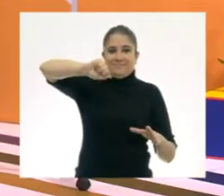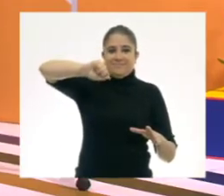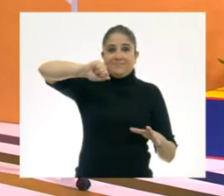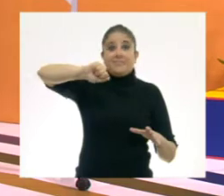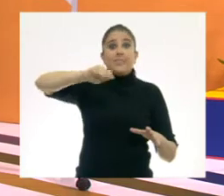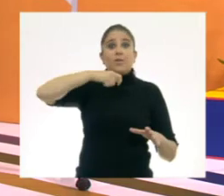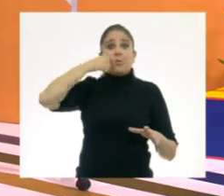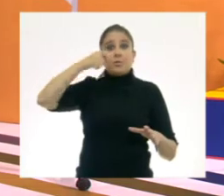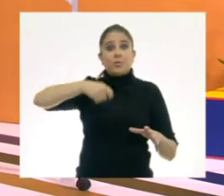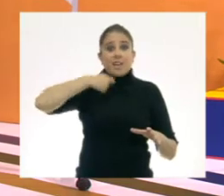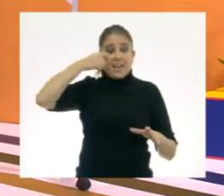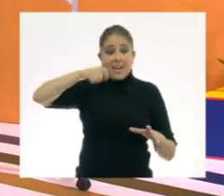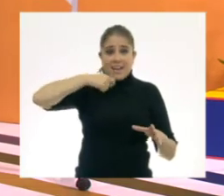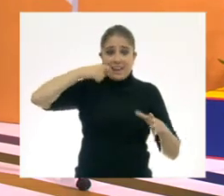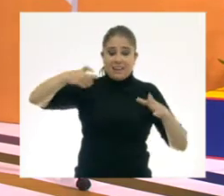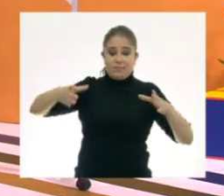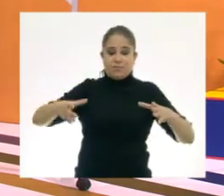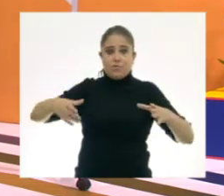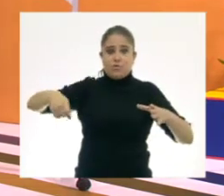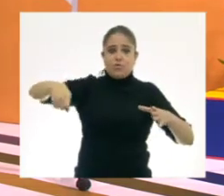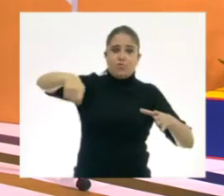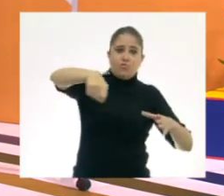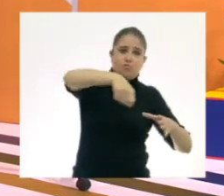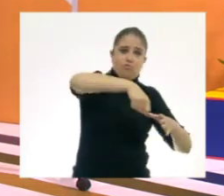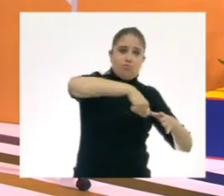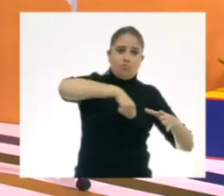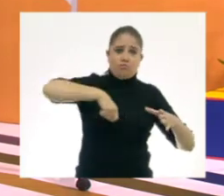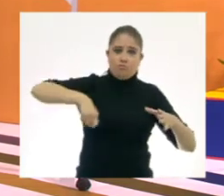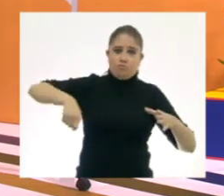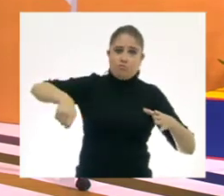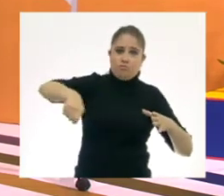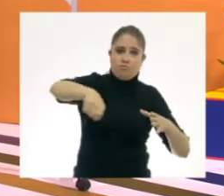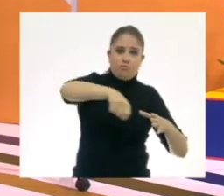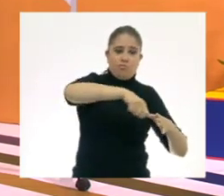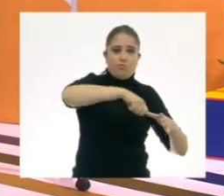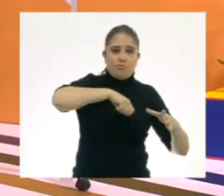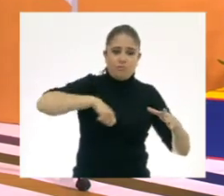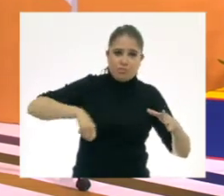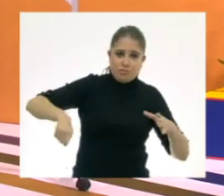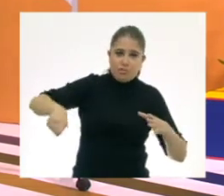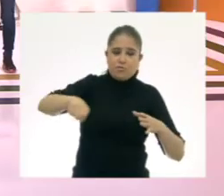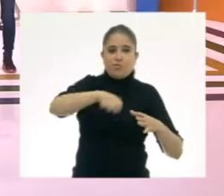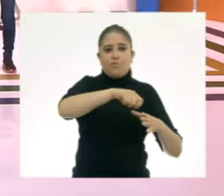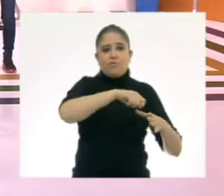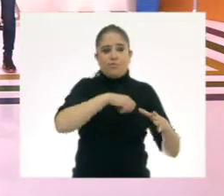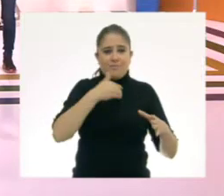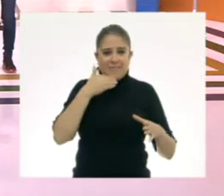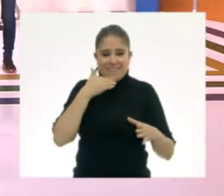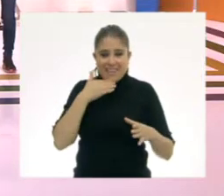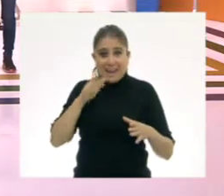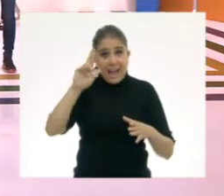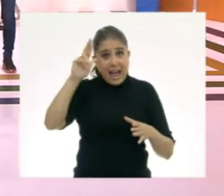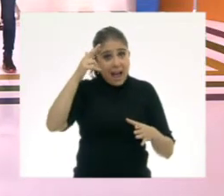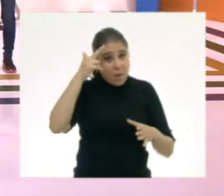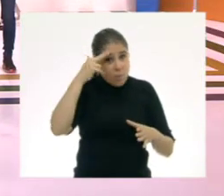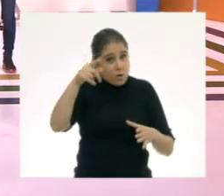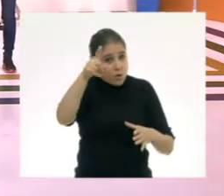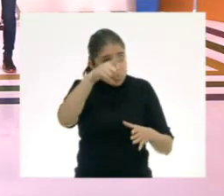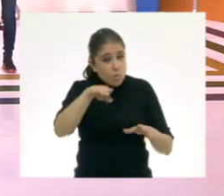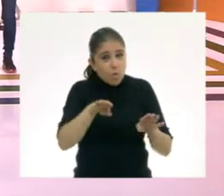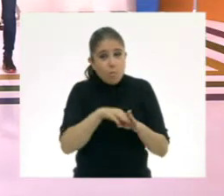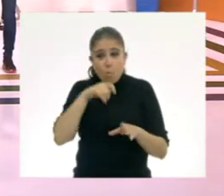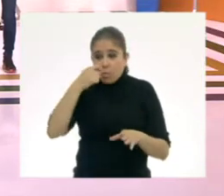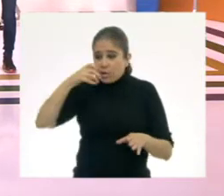bien. Y vamos ahora a moverle. Muy bien, con movimientos. Acuérdense de cómo tomar